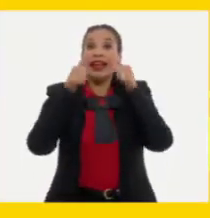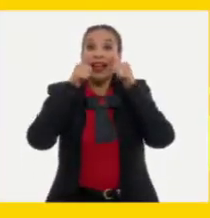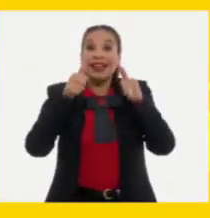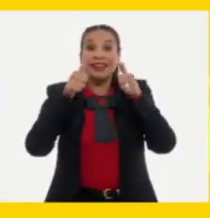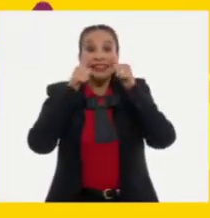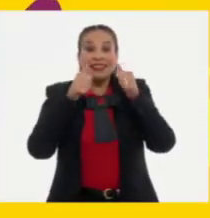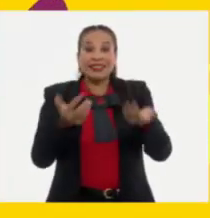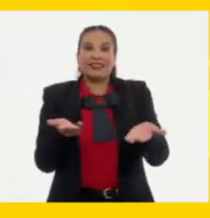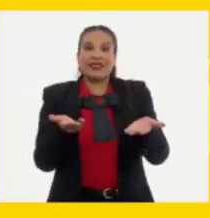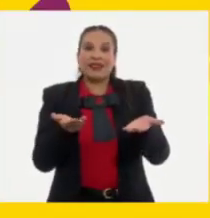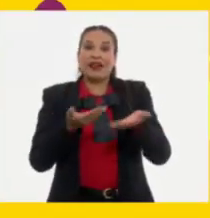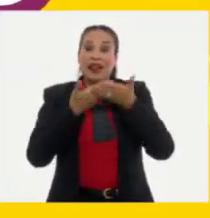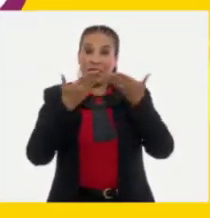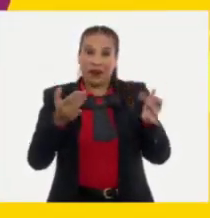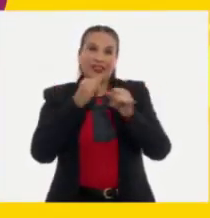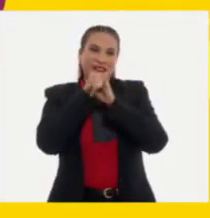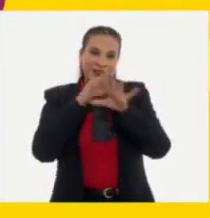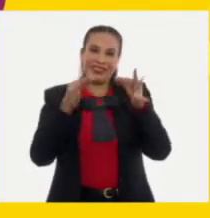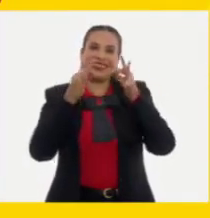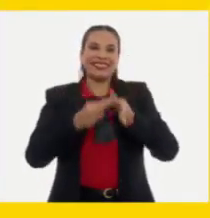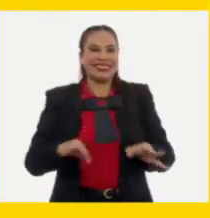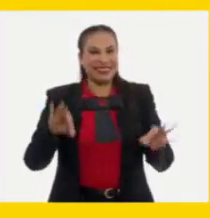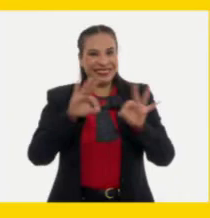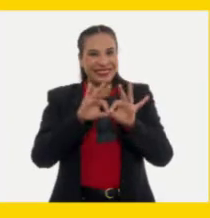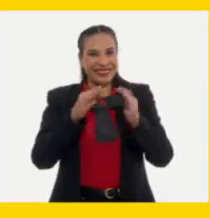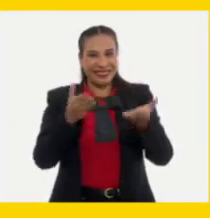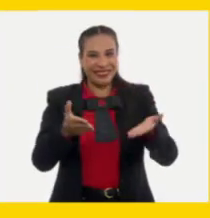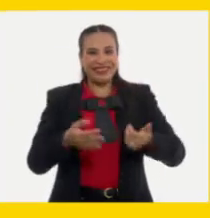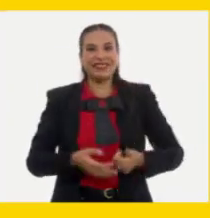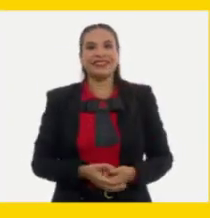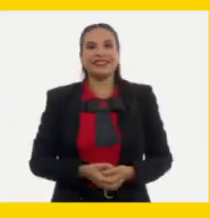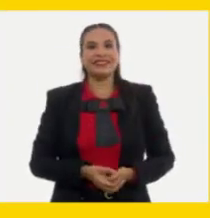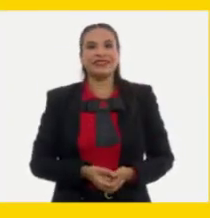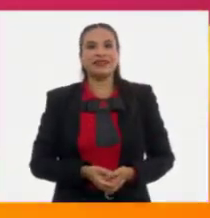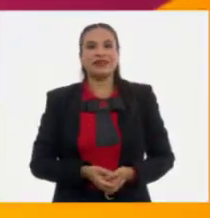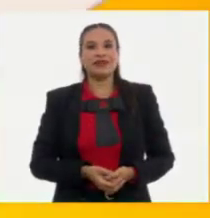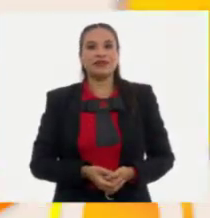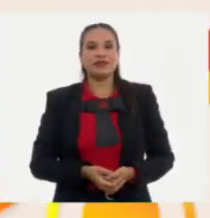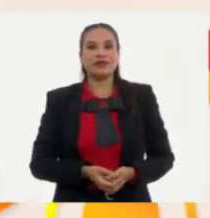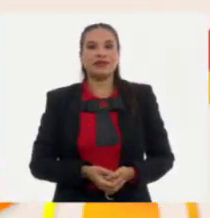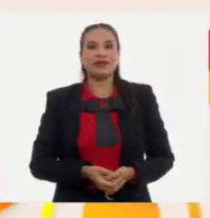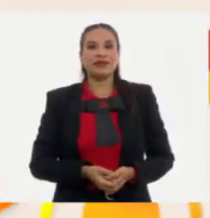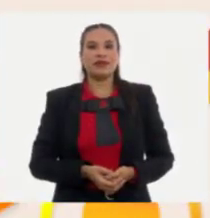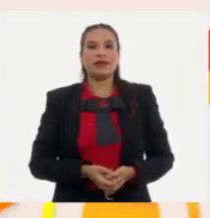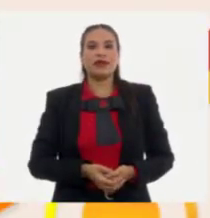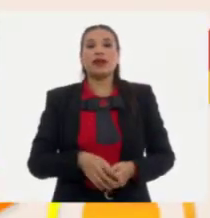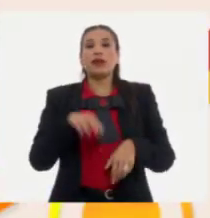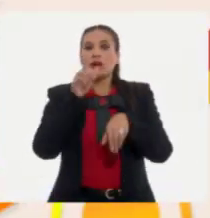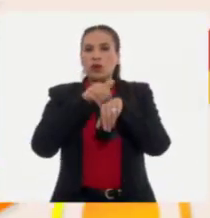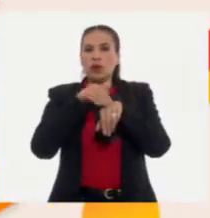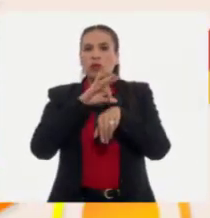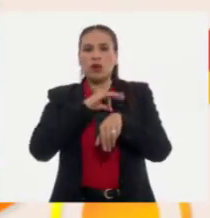¡Atención! ¡Atención! A continuación, información importante. A este